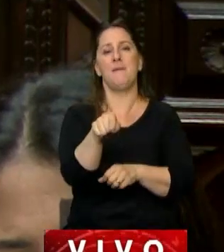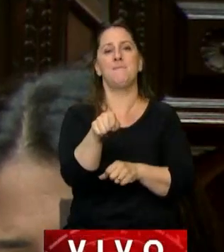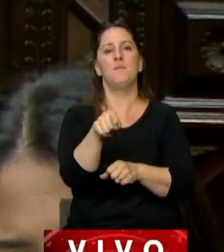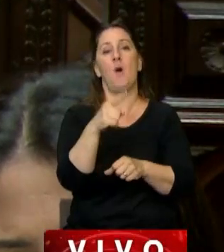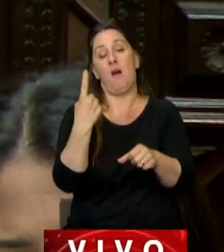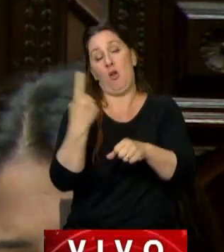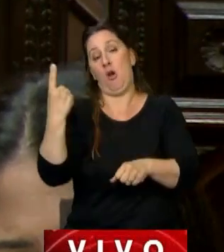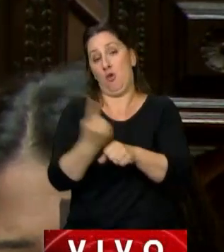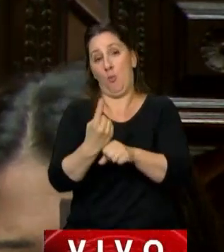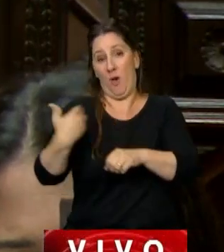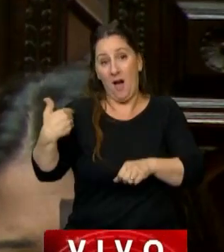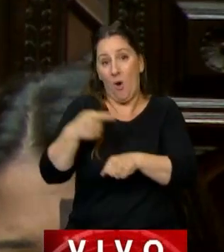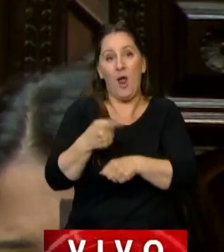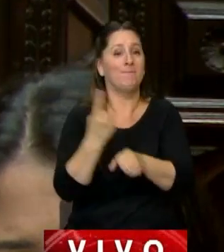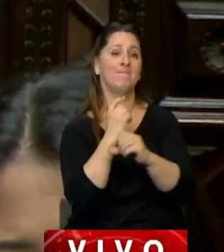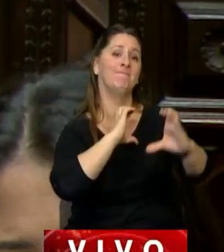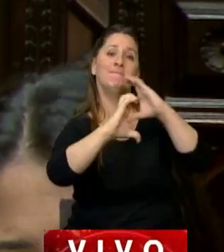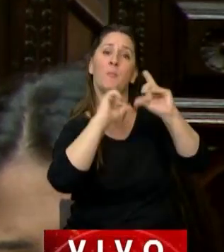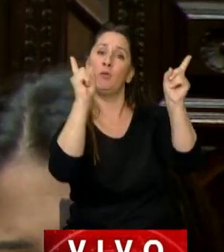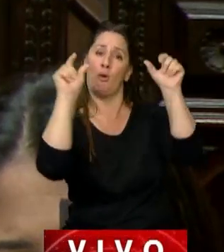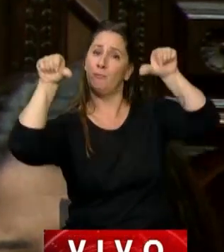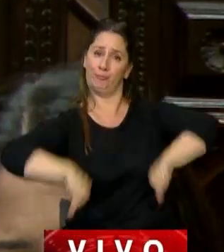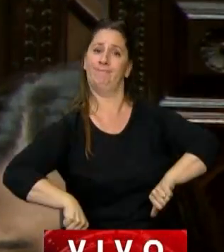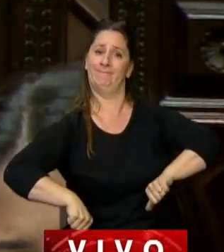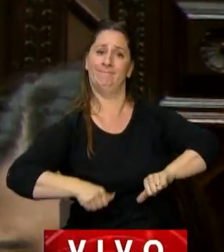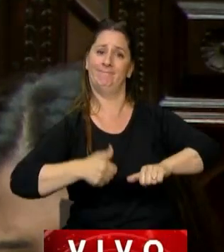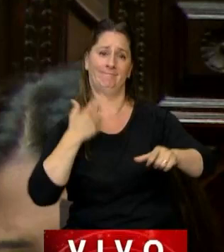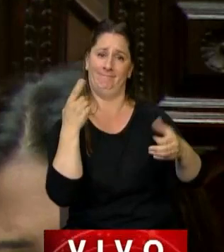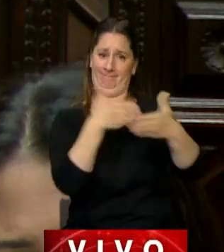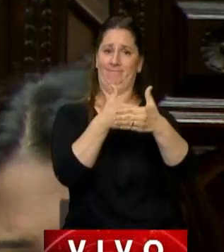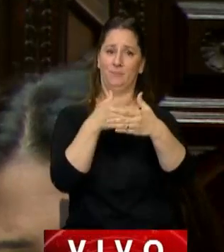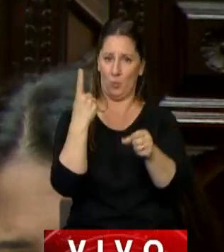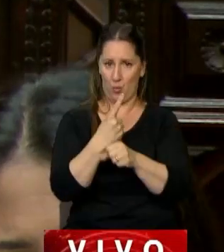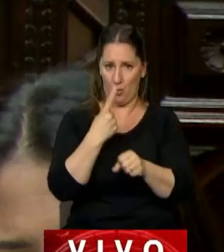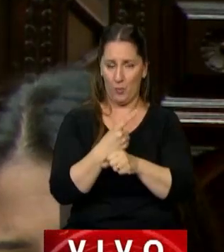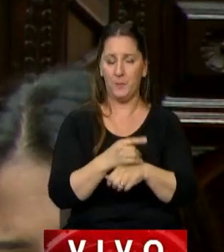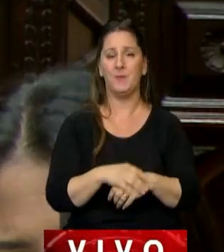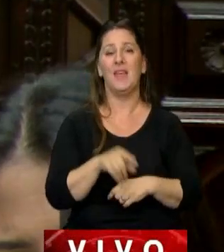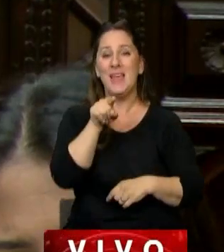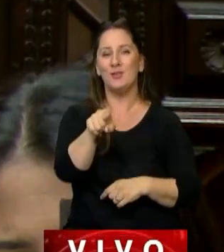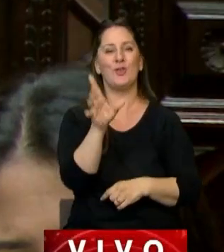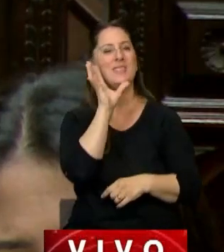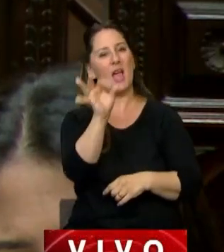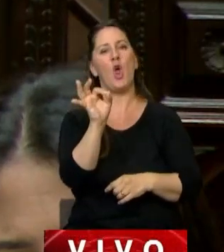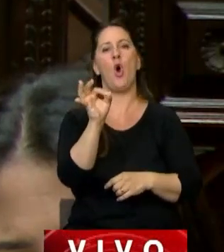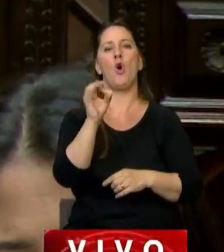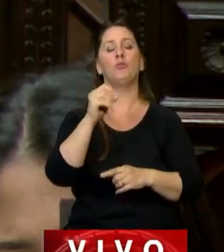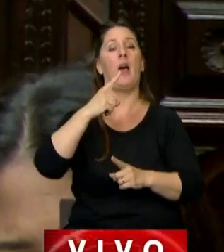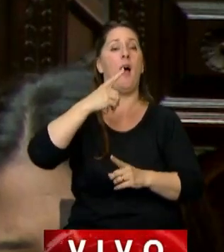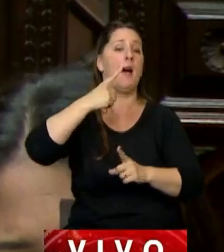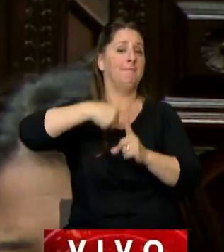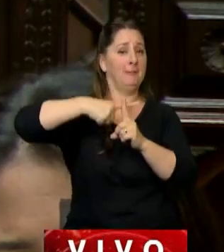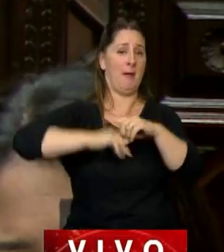o pudieron comunicarse con sus docentes. Esto termina hablando del nivel máximo al que